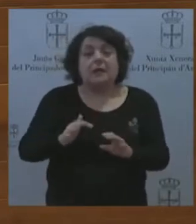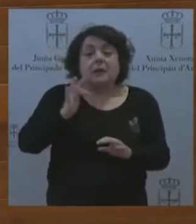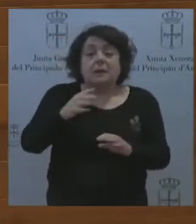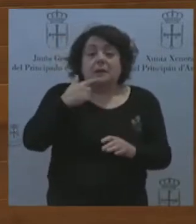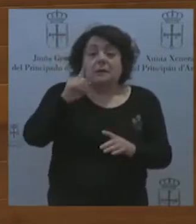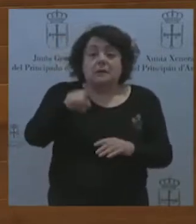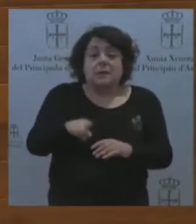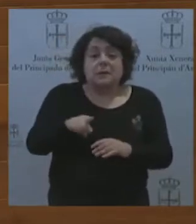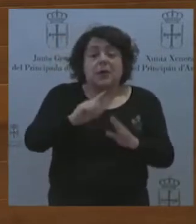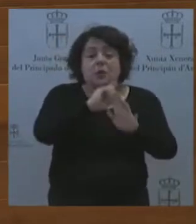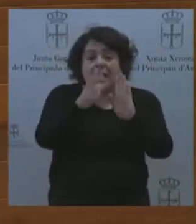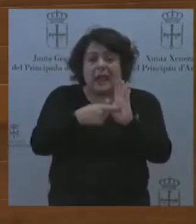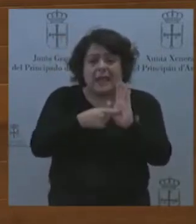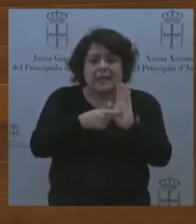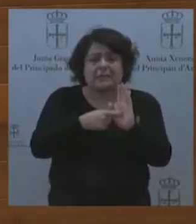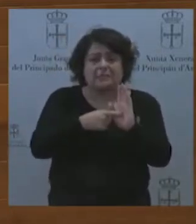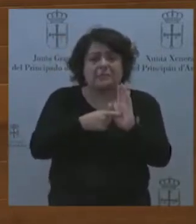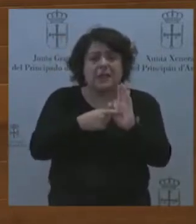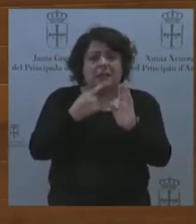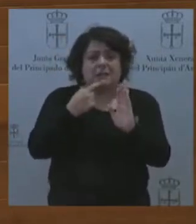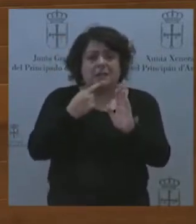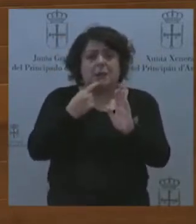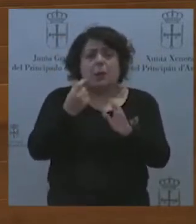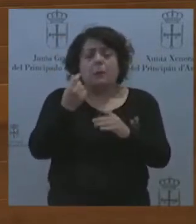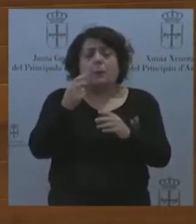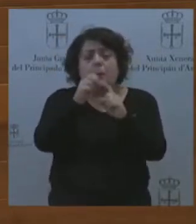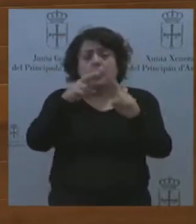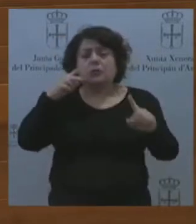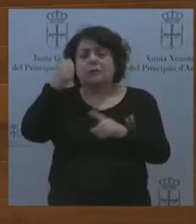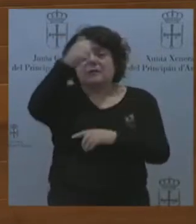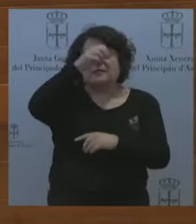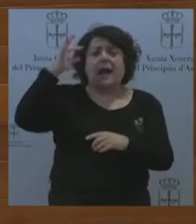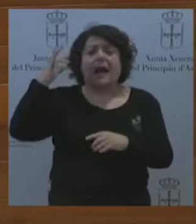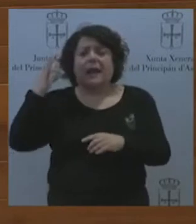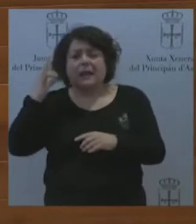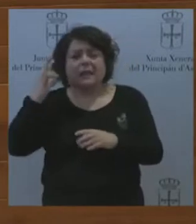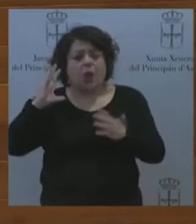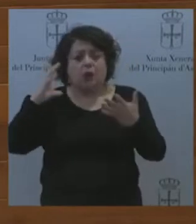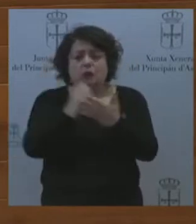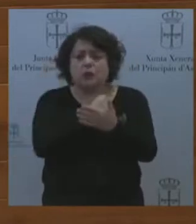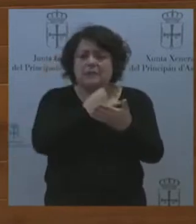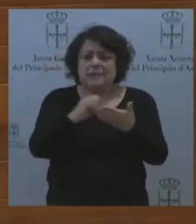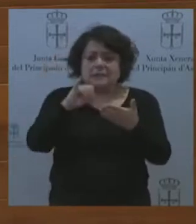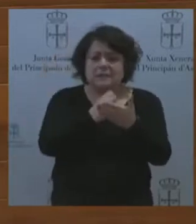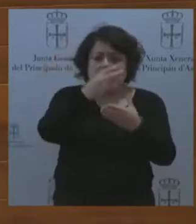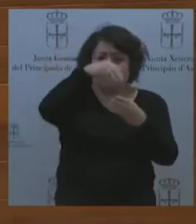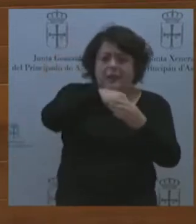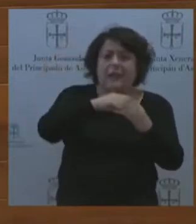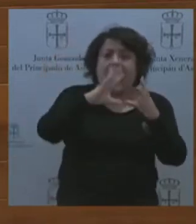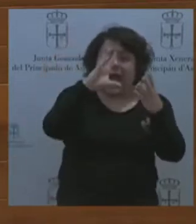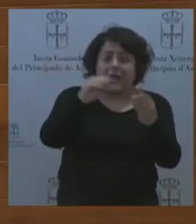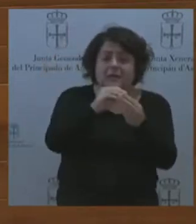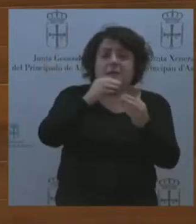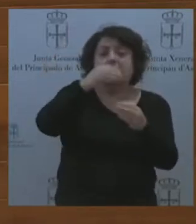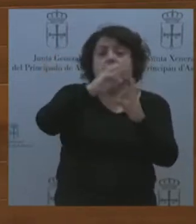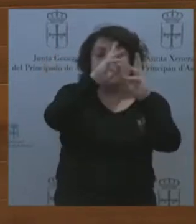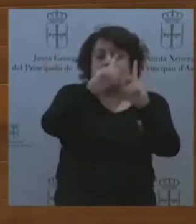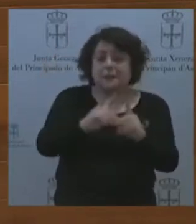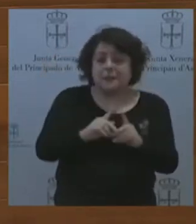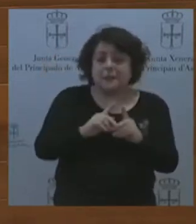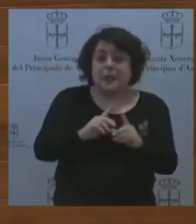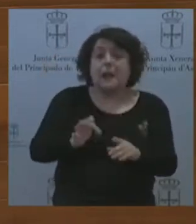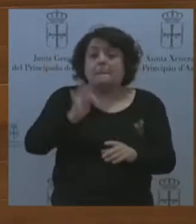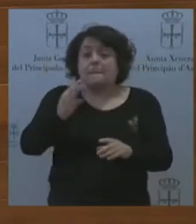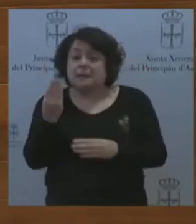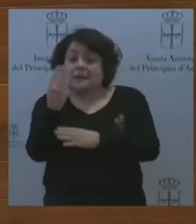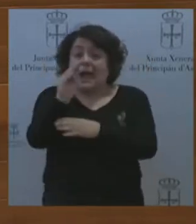género en todas las materias, hasta las matemáticas. Y, cómo no, se meten más horas de lengua, su obsesión. Y eso